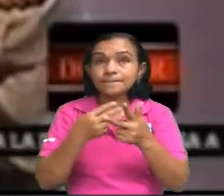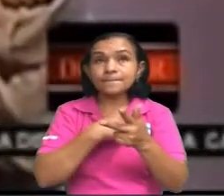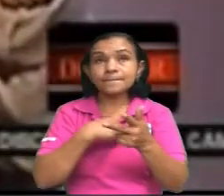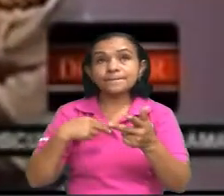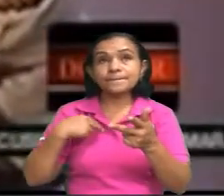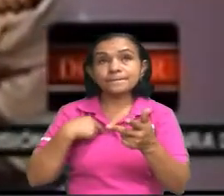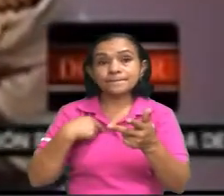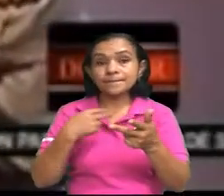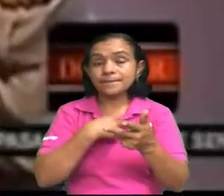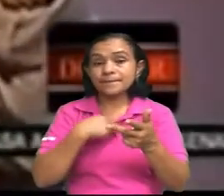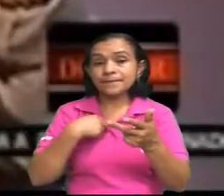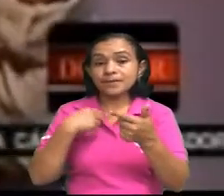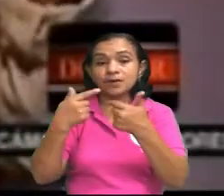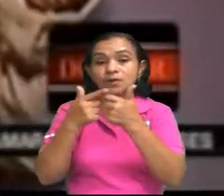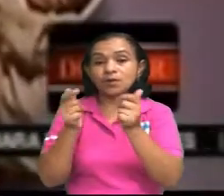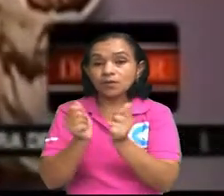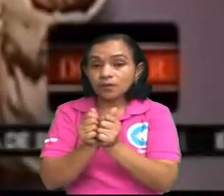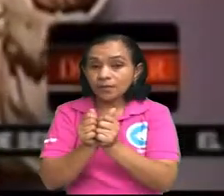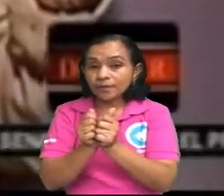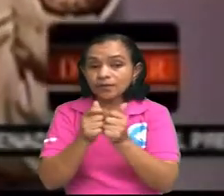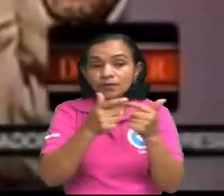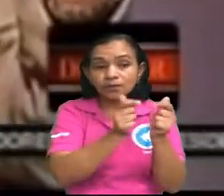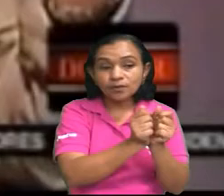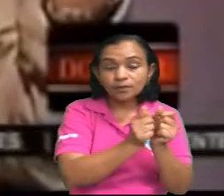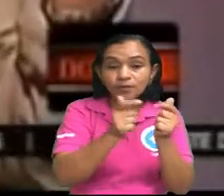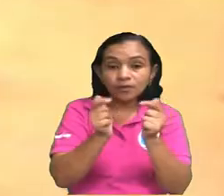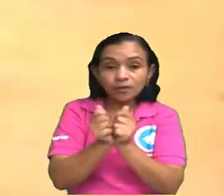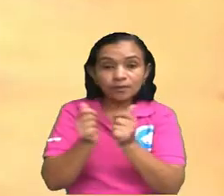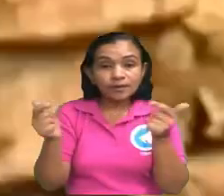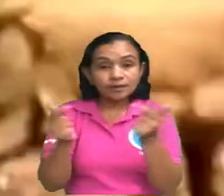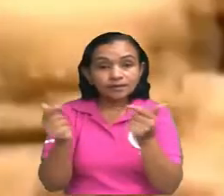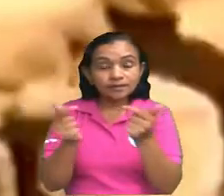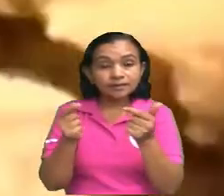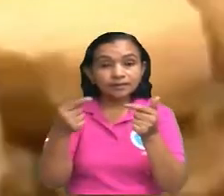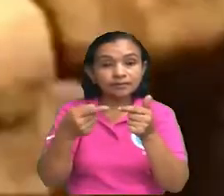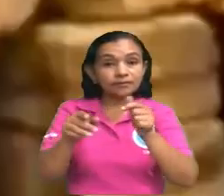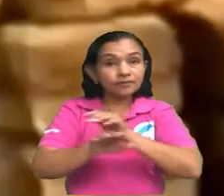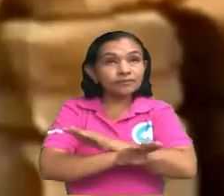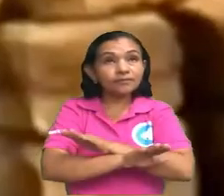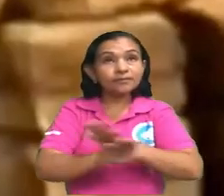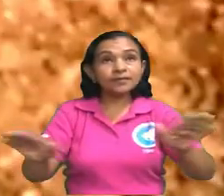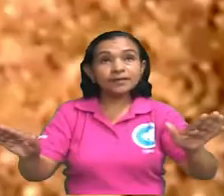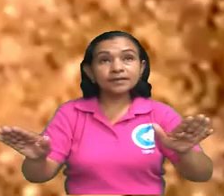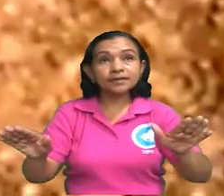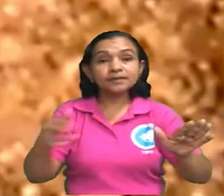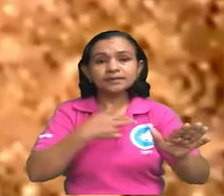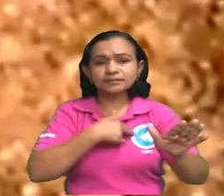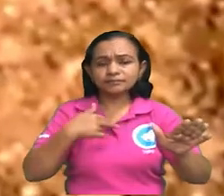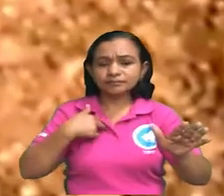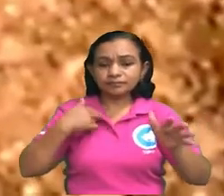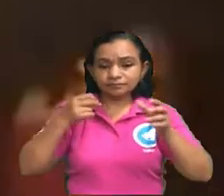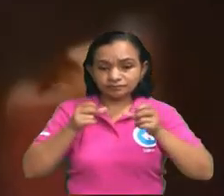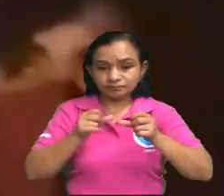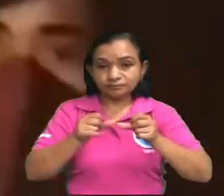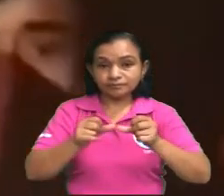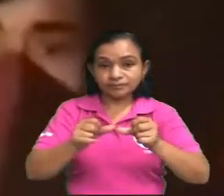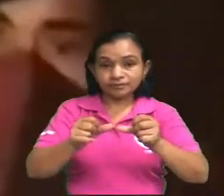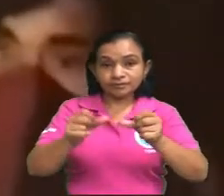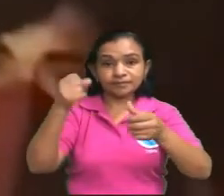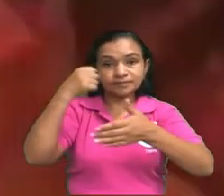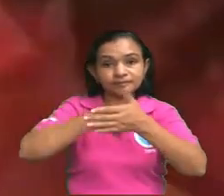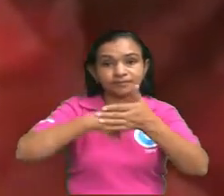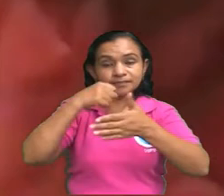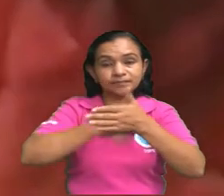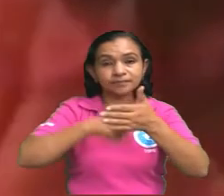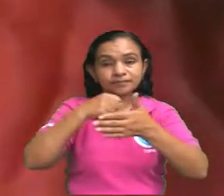a hacer grupos guerrilleros, a organizar grupos guerrilleros que finalmente lograron avanzar en la lucha contra